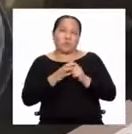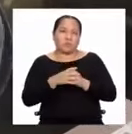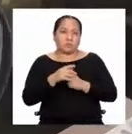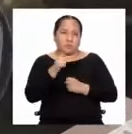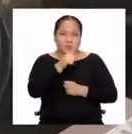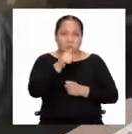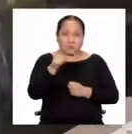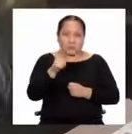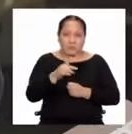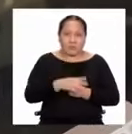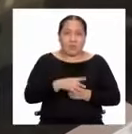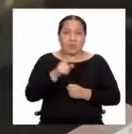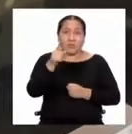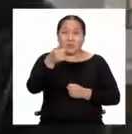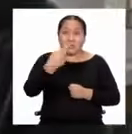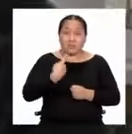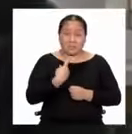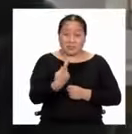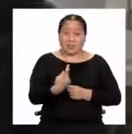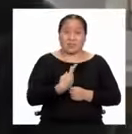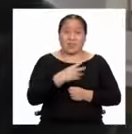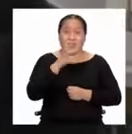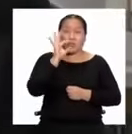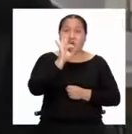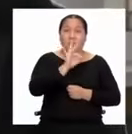son